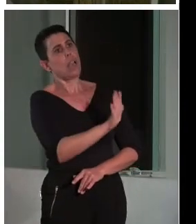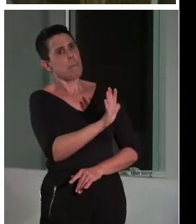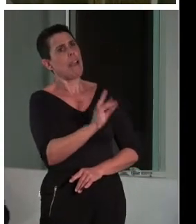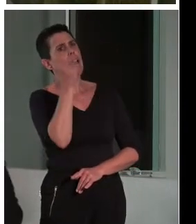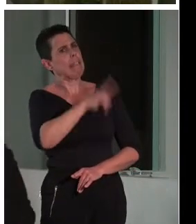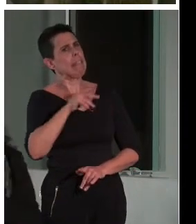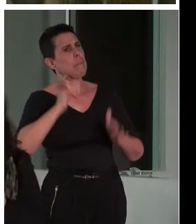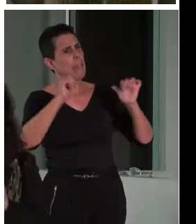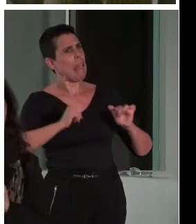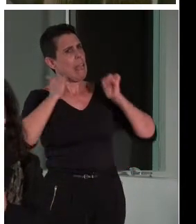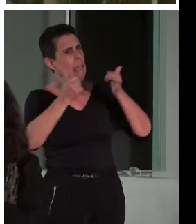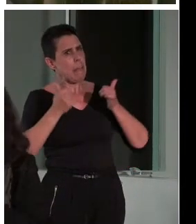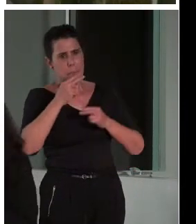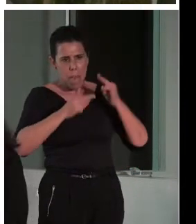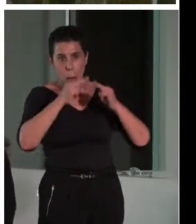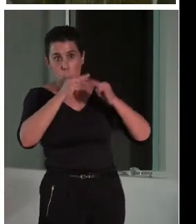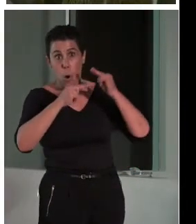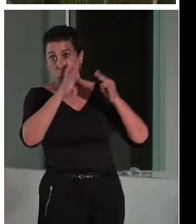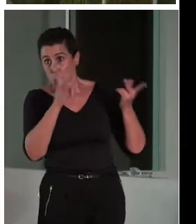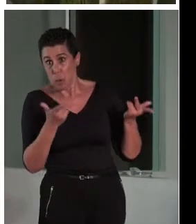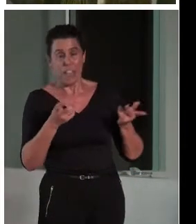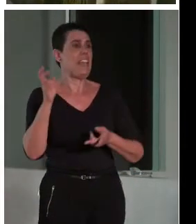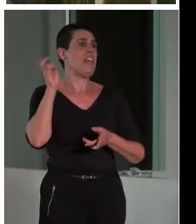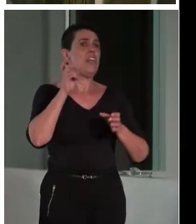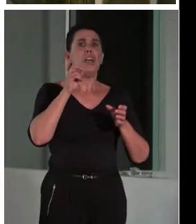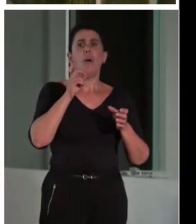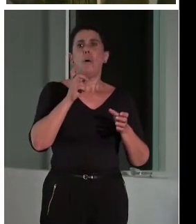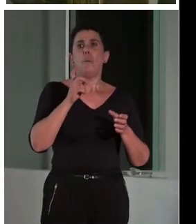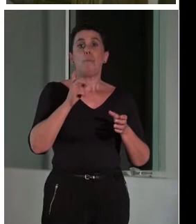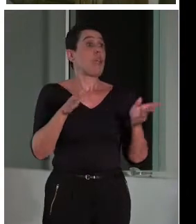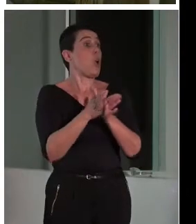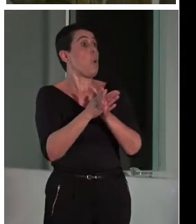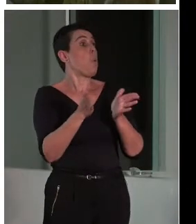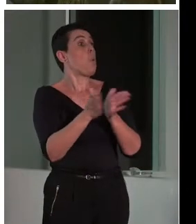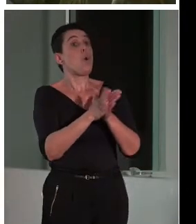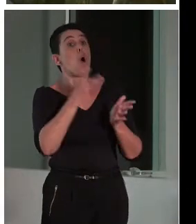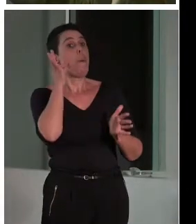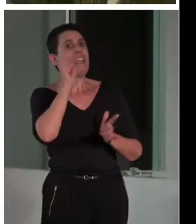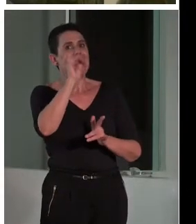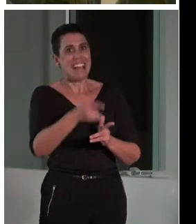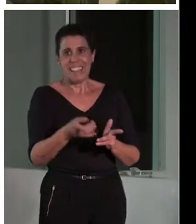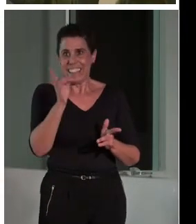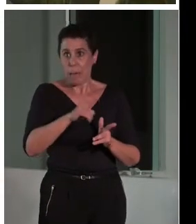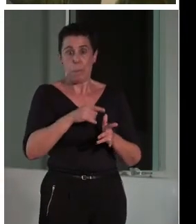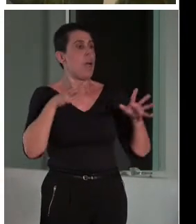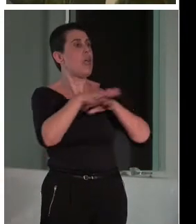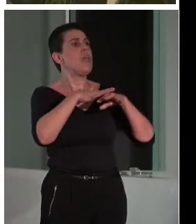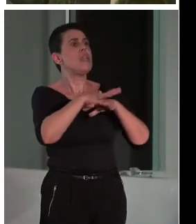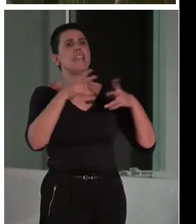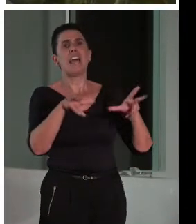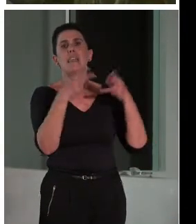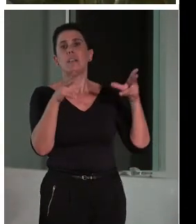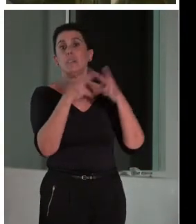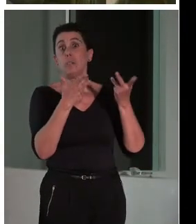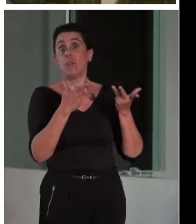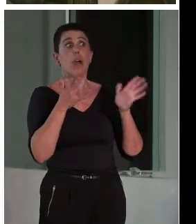parte de la imagen es que esté yo aquí y que venía a celia parte de la imagen estar en otro sitio también las redes sociales son imágenes estos son cifras